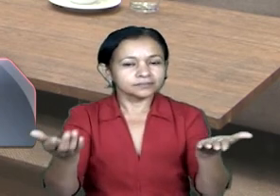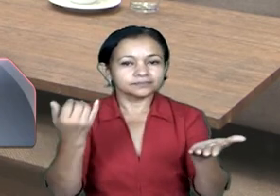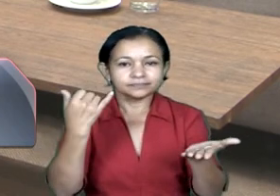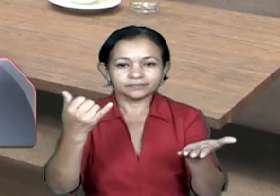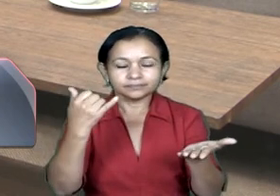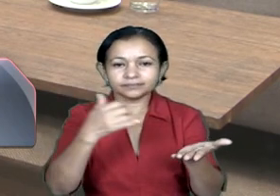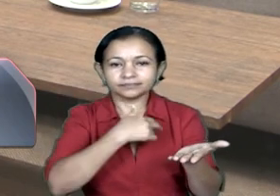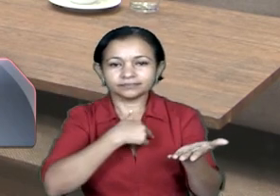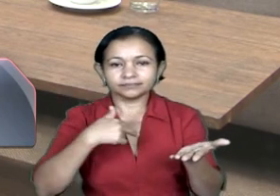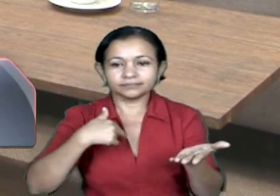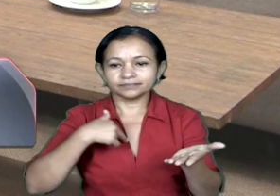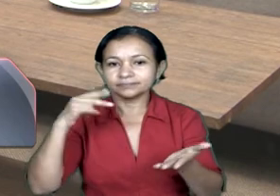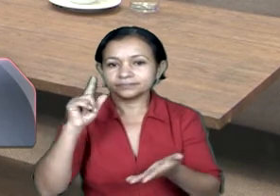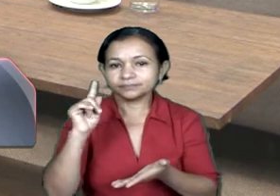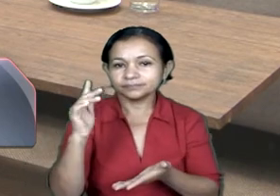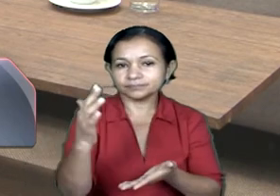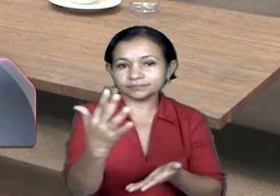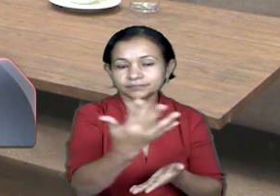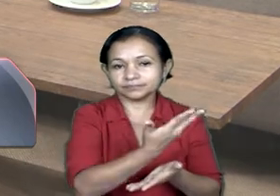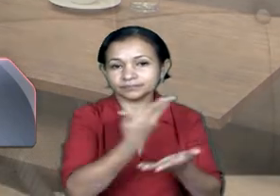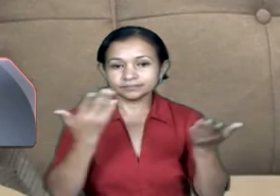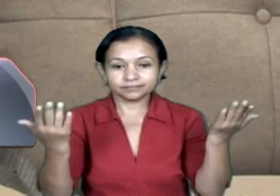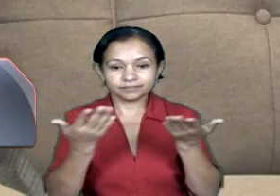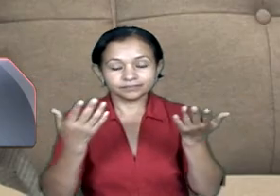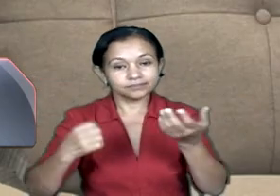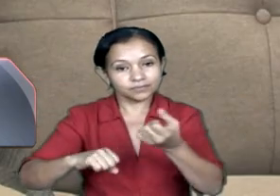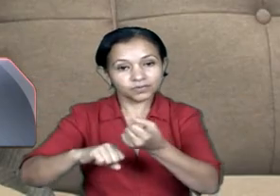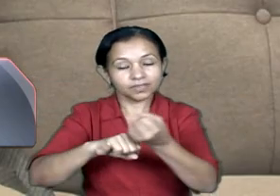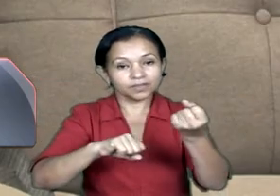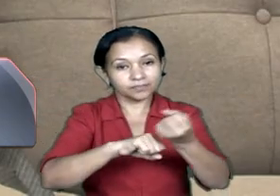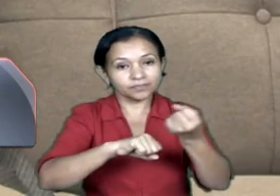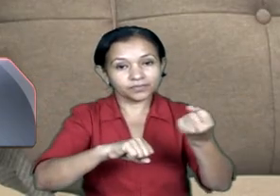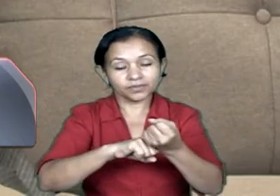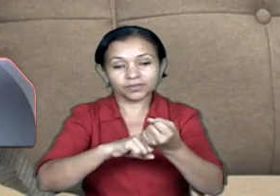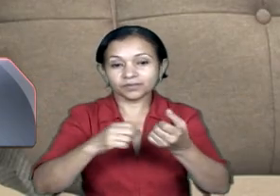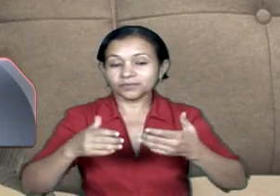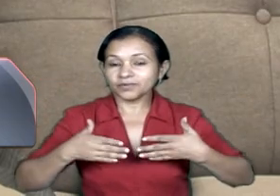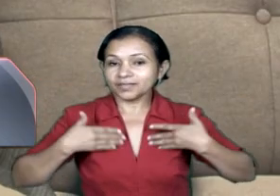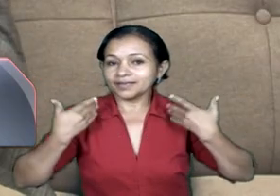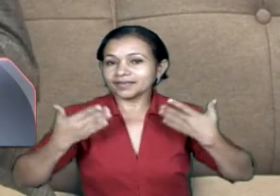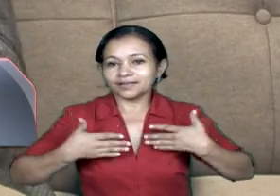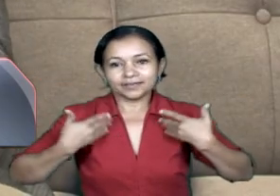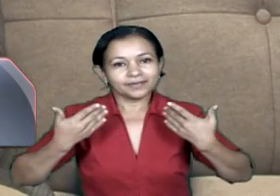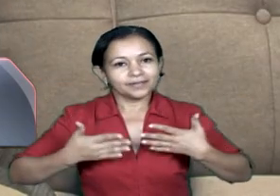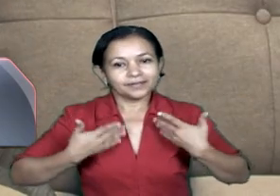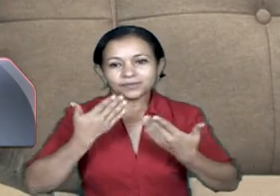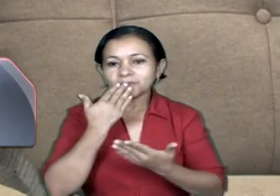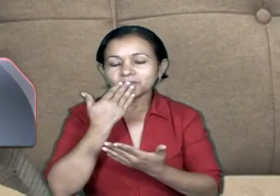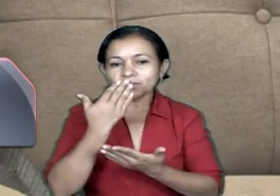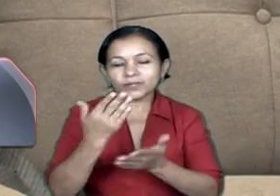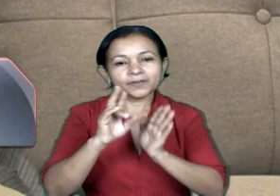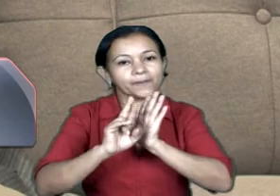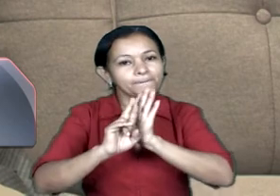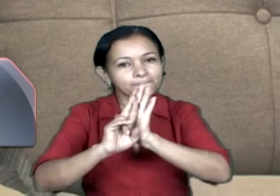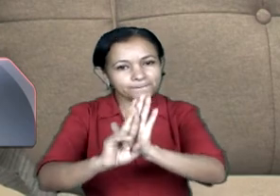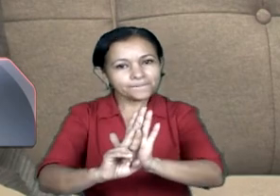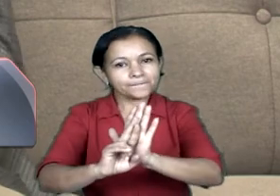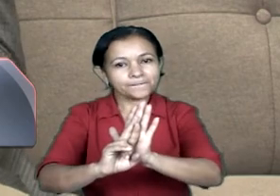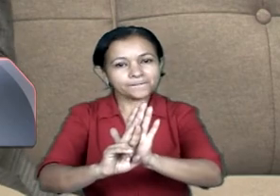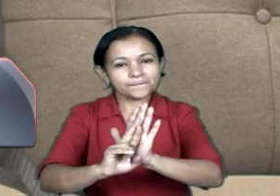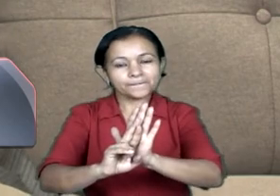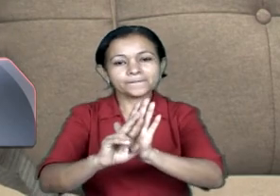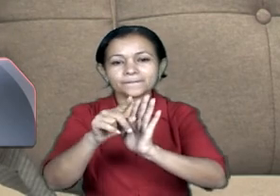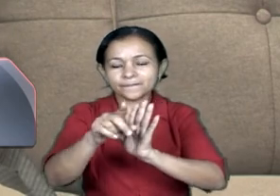para nosotros, Taiwán, como un cooperante, ¿no? Estamos muy contentos de ver ese buen resultado. Que con